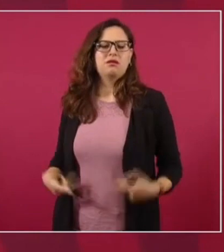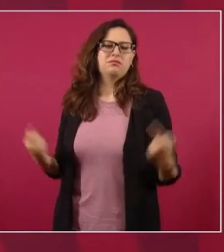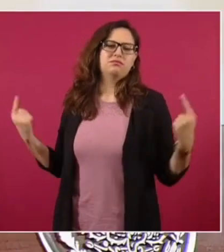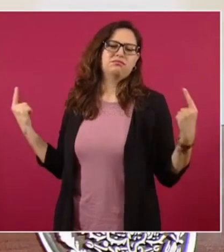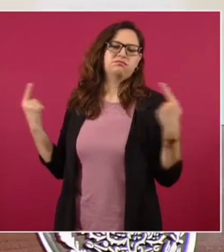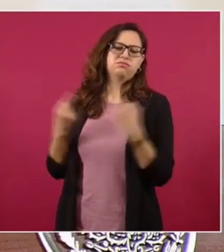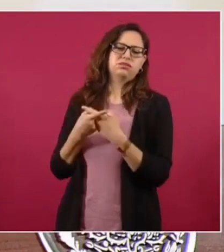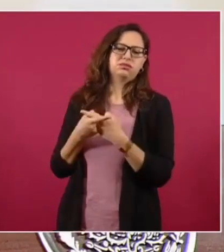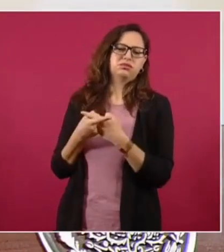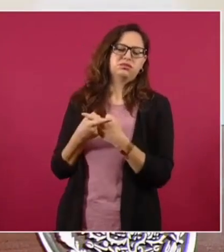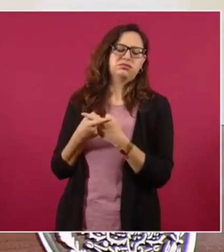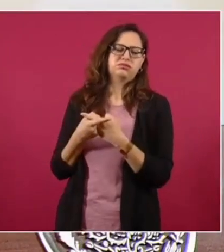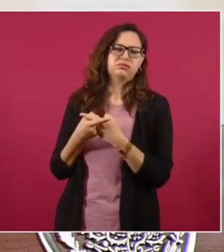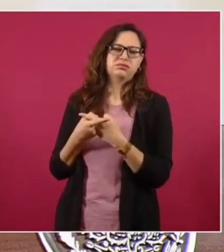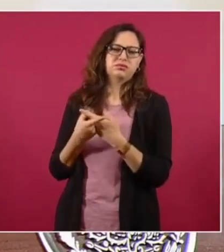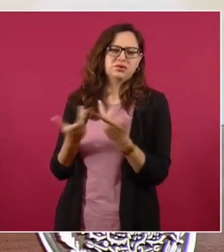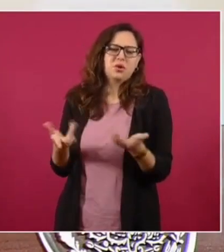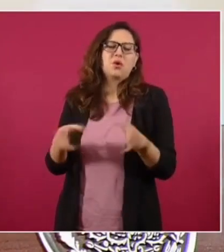Yo, la verdad,